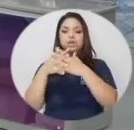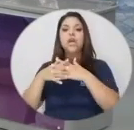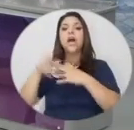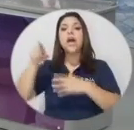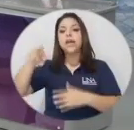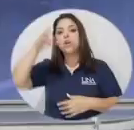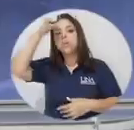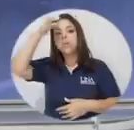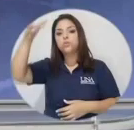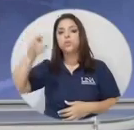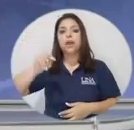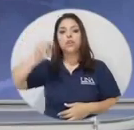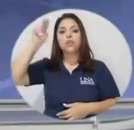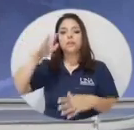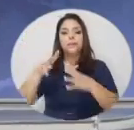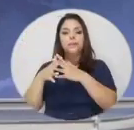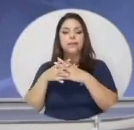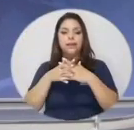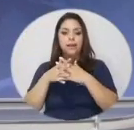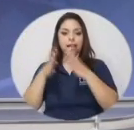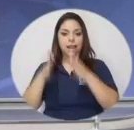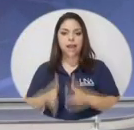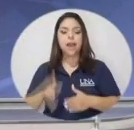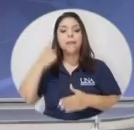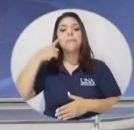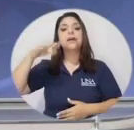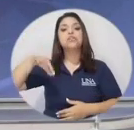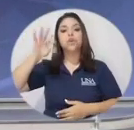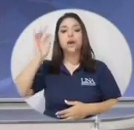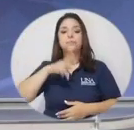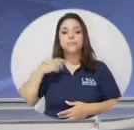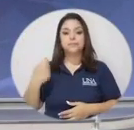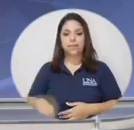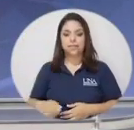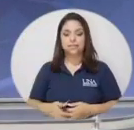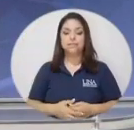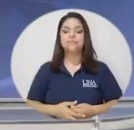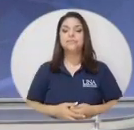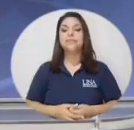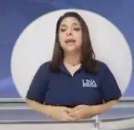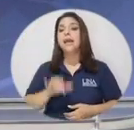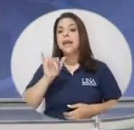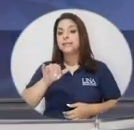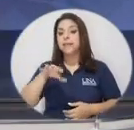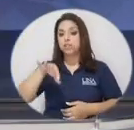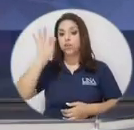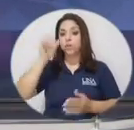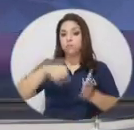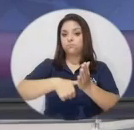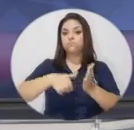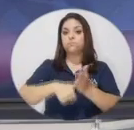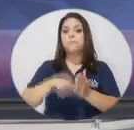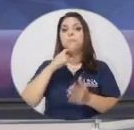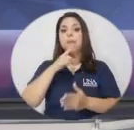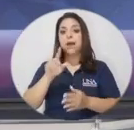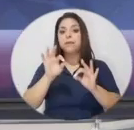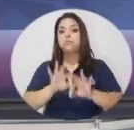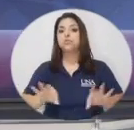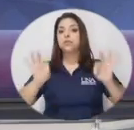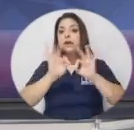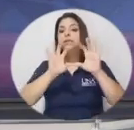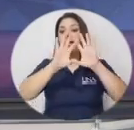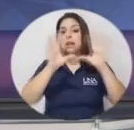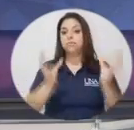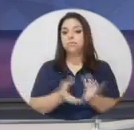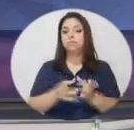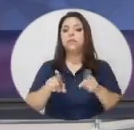elegir presidente. Una elección trascendental en el mundo y también para América Latina. Así lo comentó a una